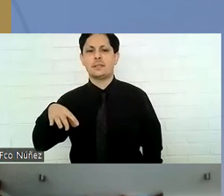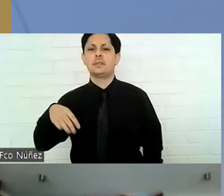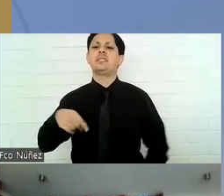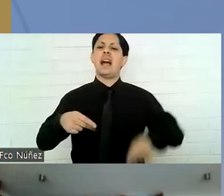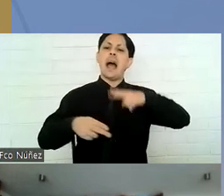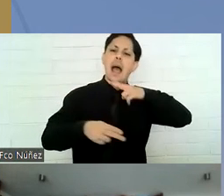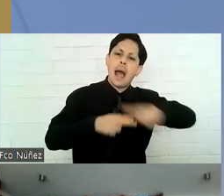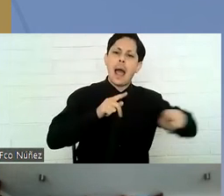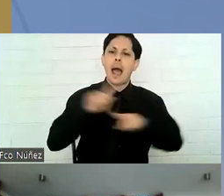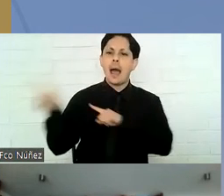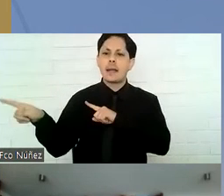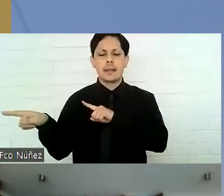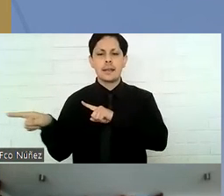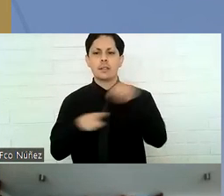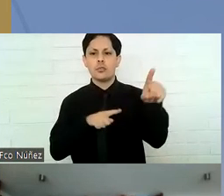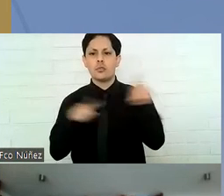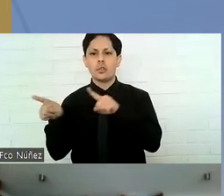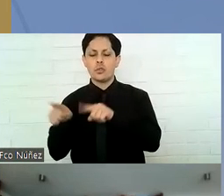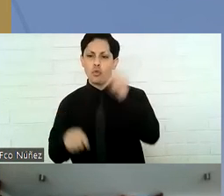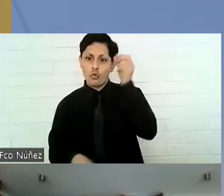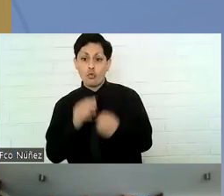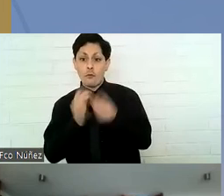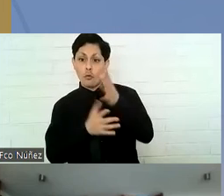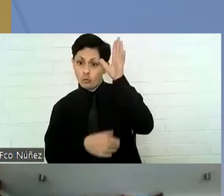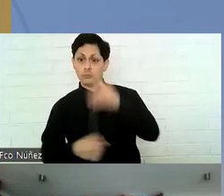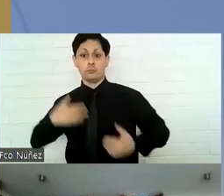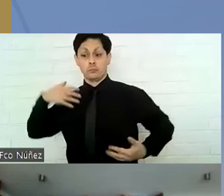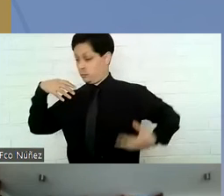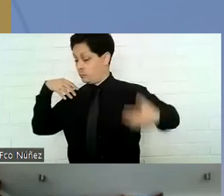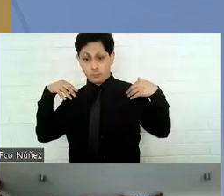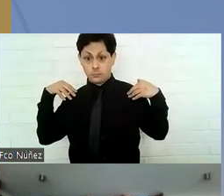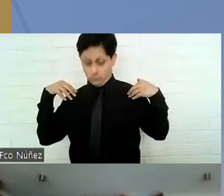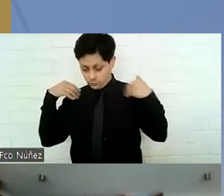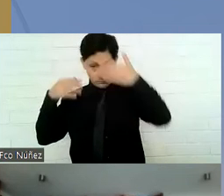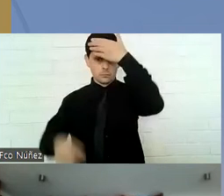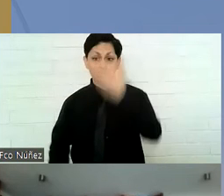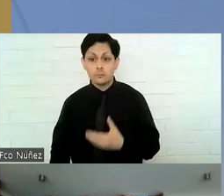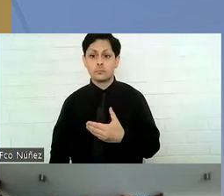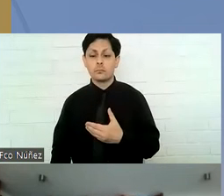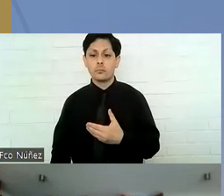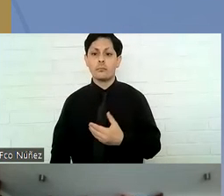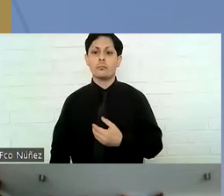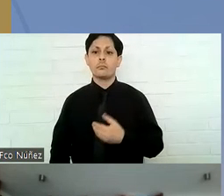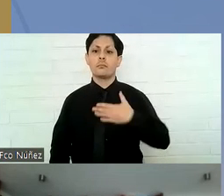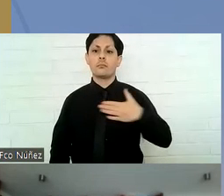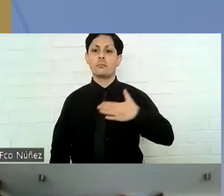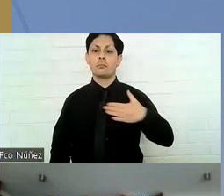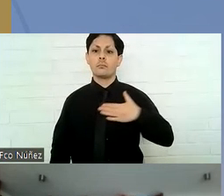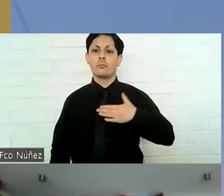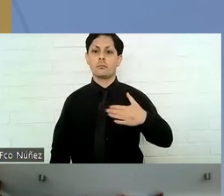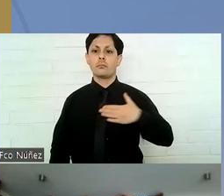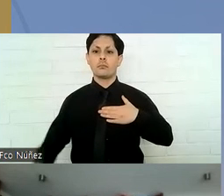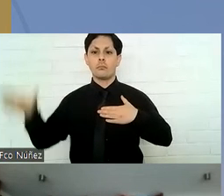gestión de nuevos saberes al campo desde la corporeidad, el sujeto como existente y no como el ser